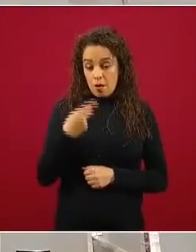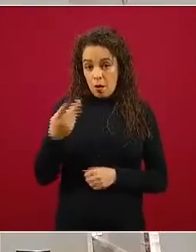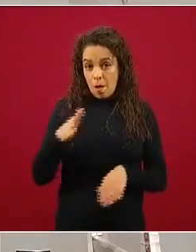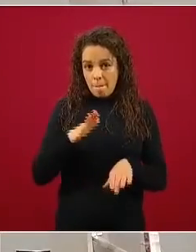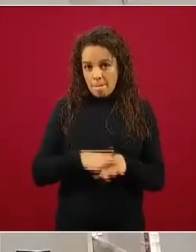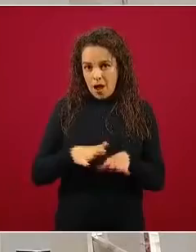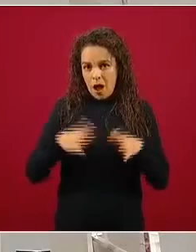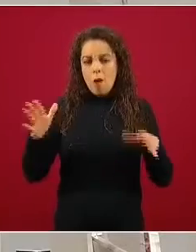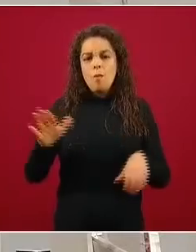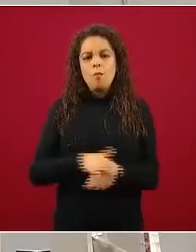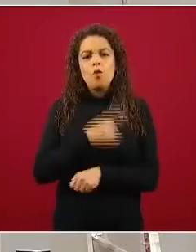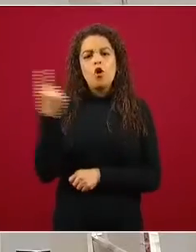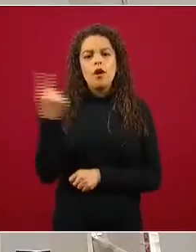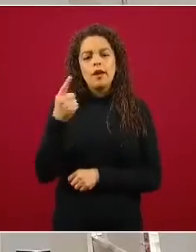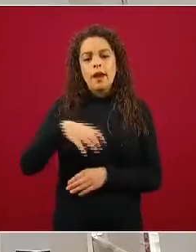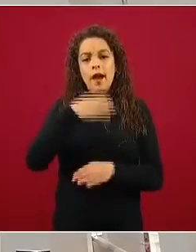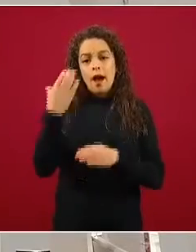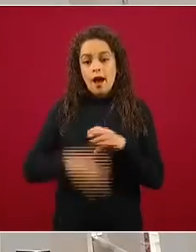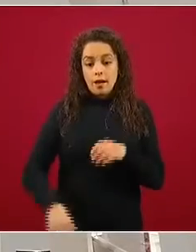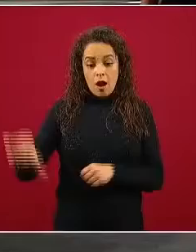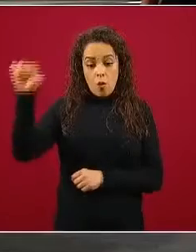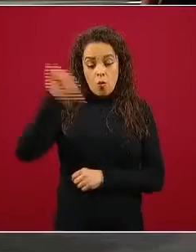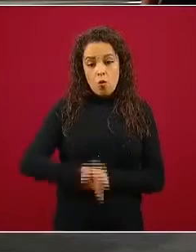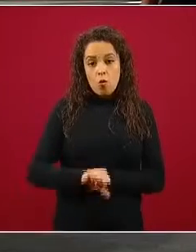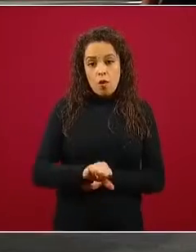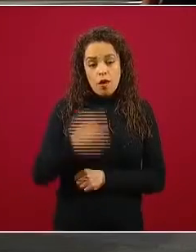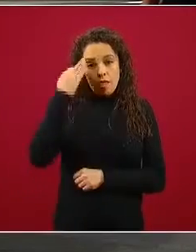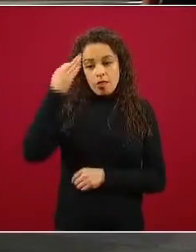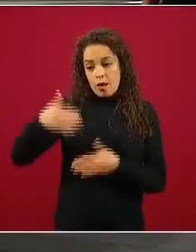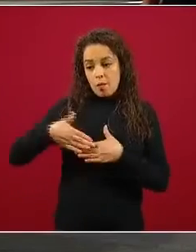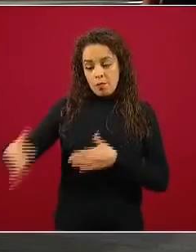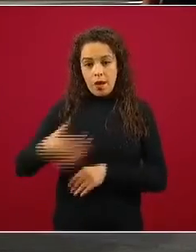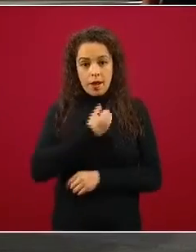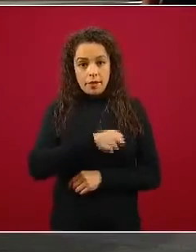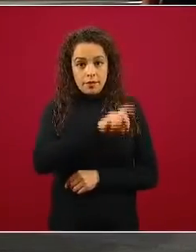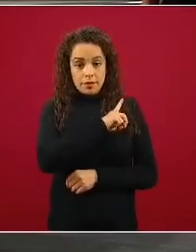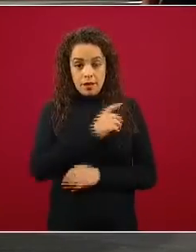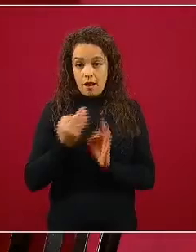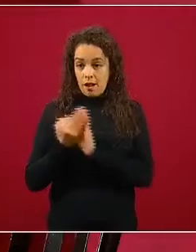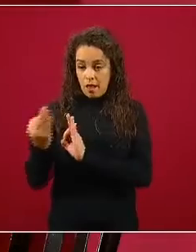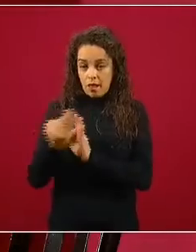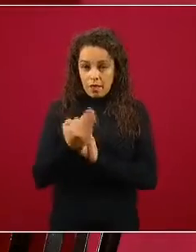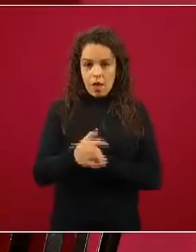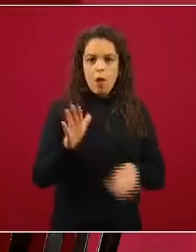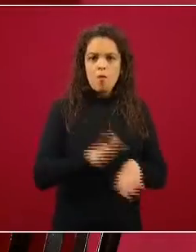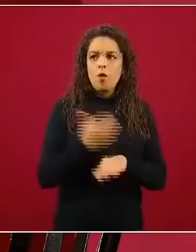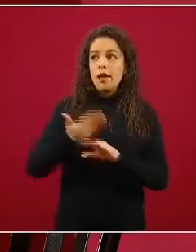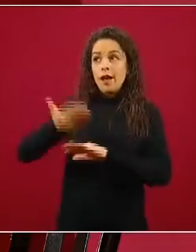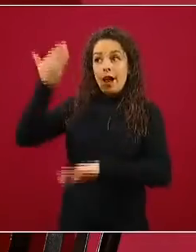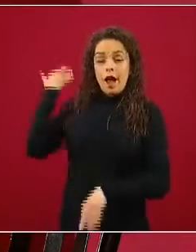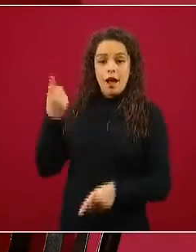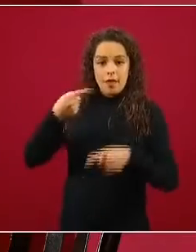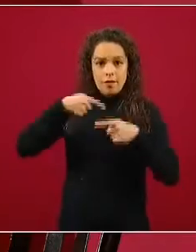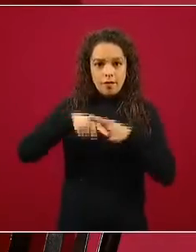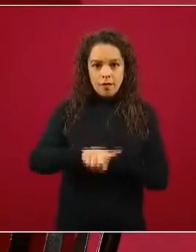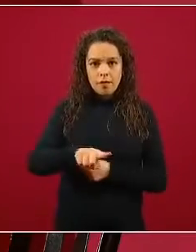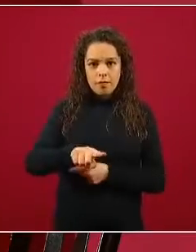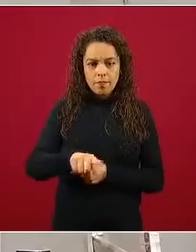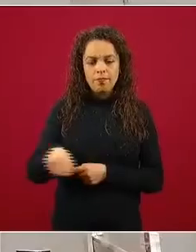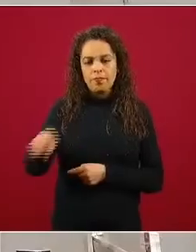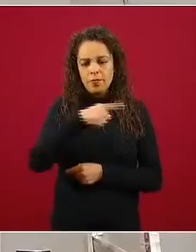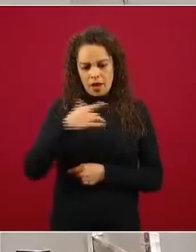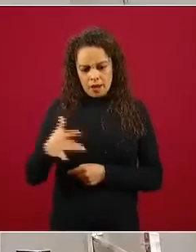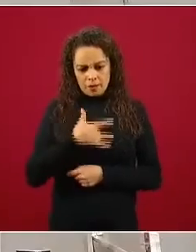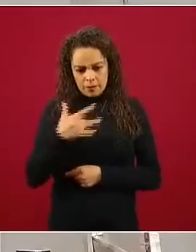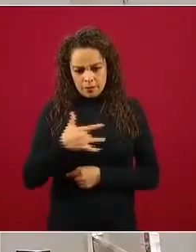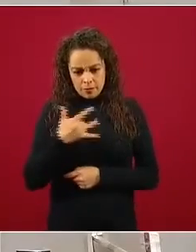termina hoy la Jornada Nacional de Sana Distancia es porque desde el inicio consideramos, quizás recordarán, acciones